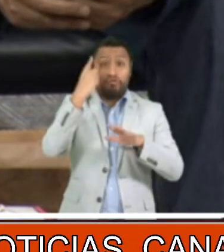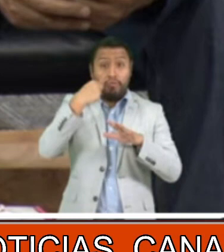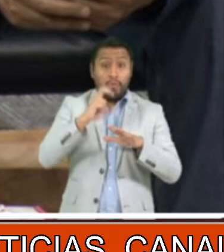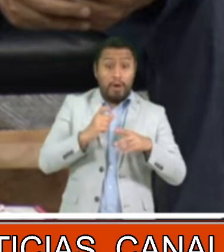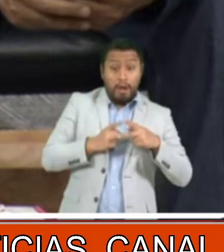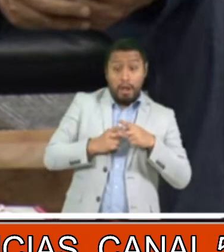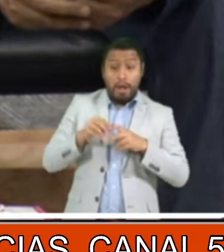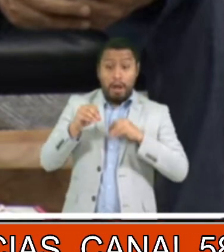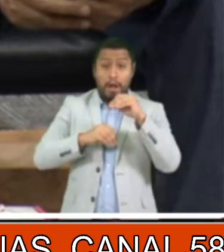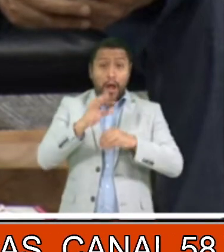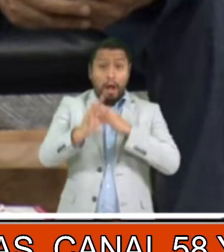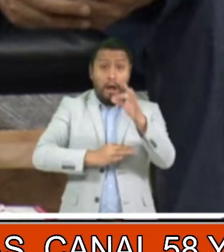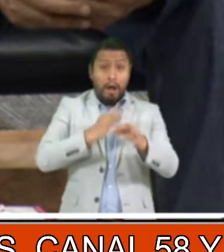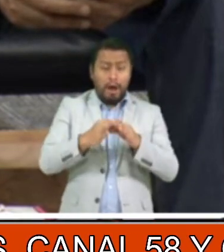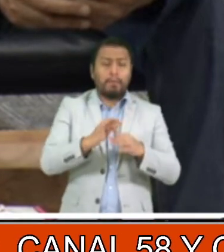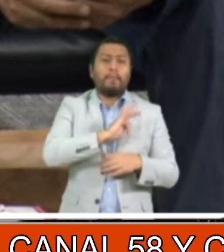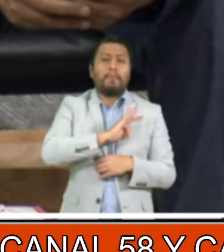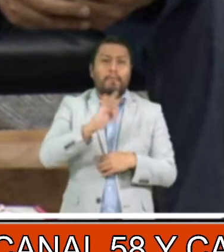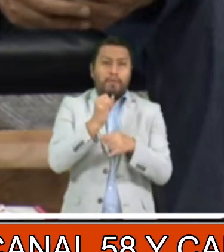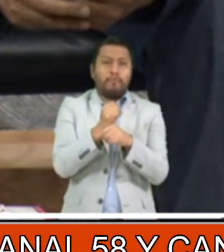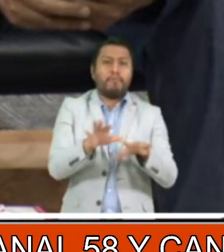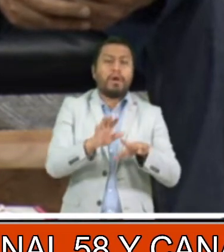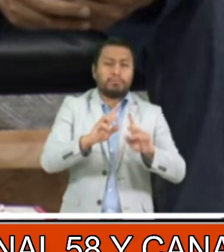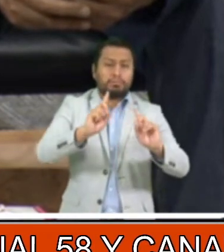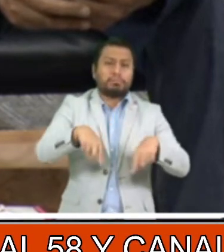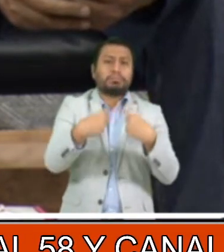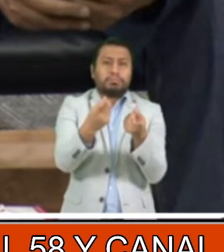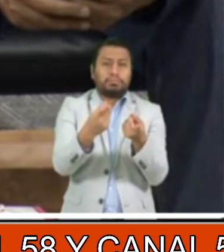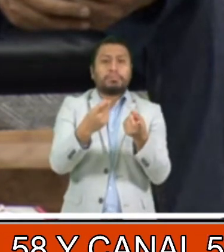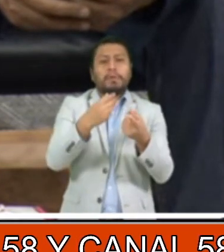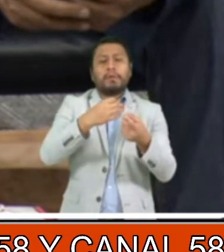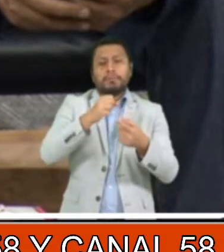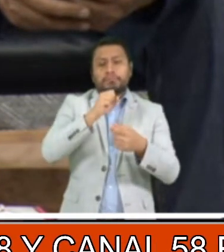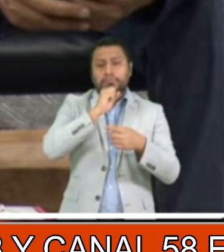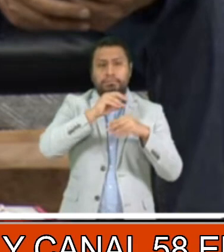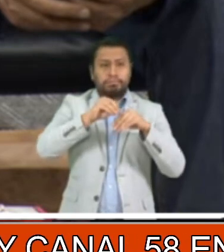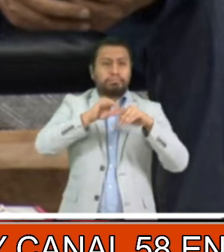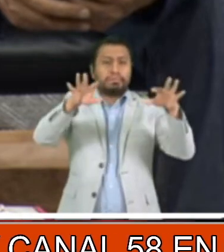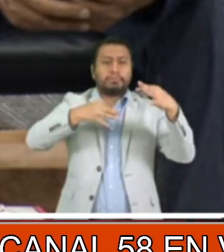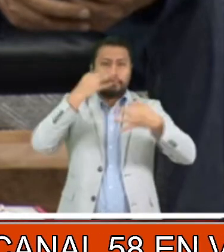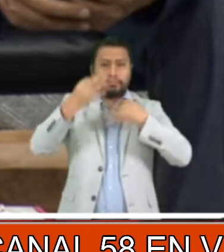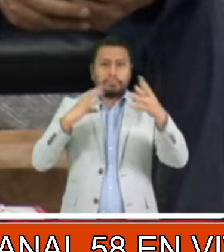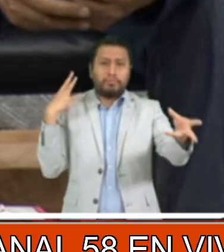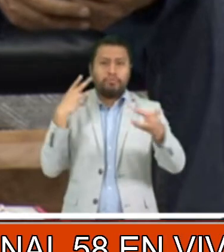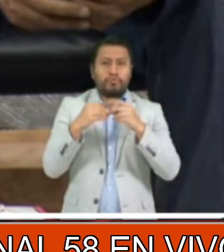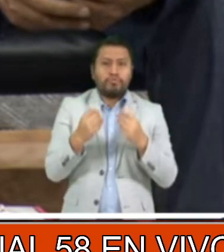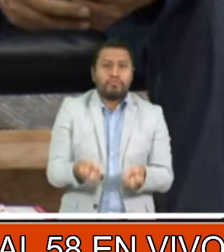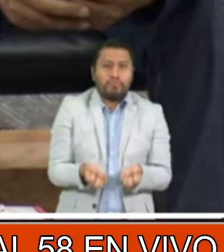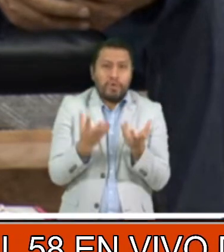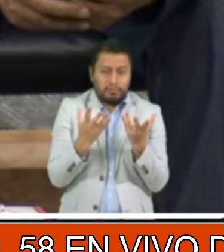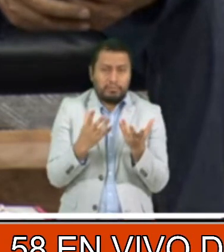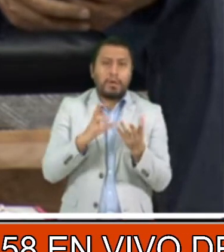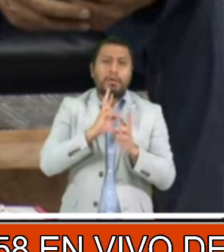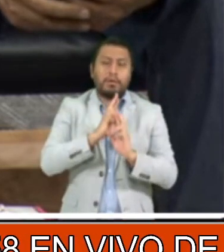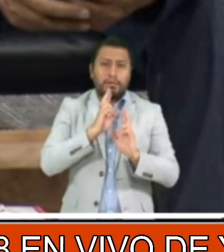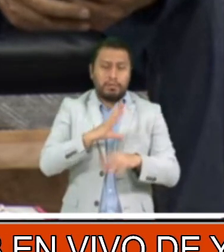cómputos distritales, procederá a informar a este Consejo General en sesión pública el total de la sumatoria de los resultados